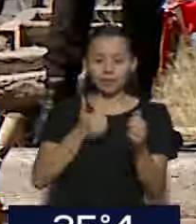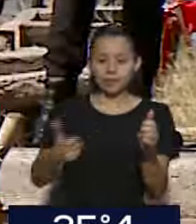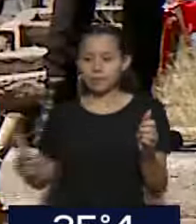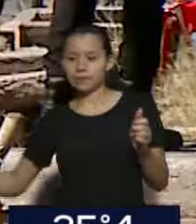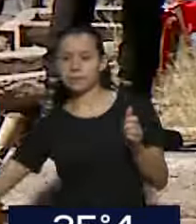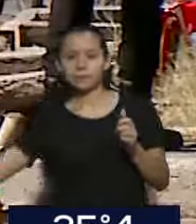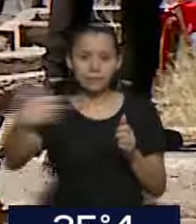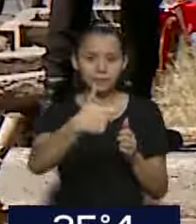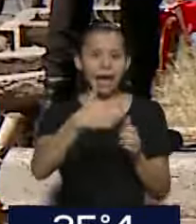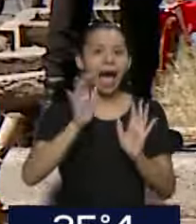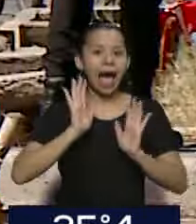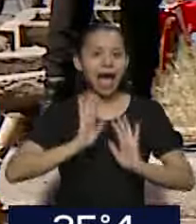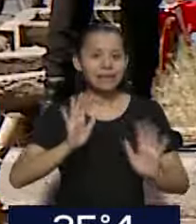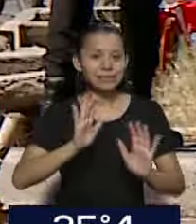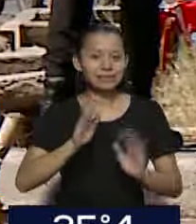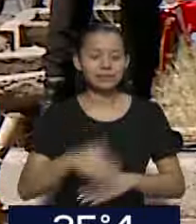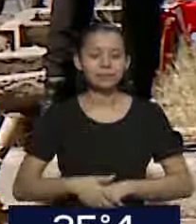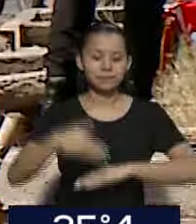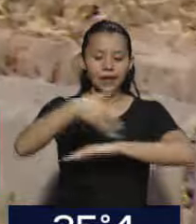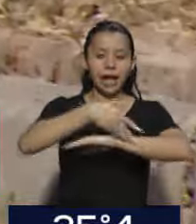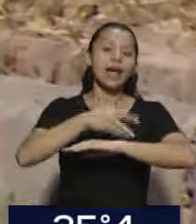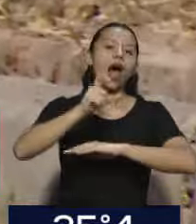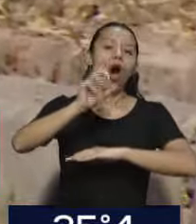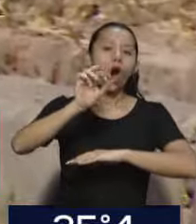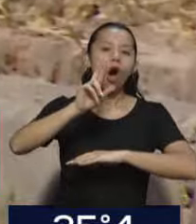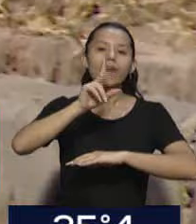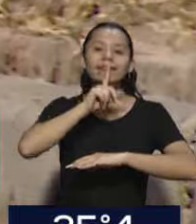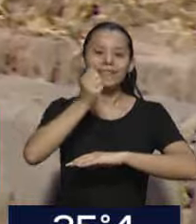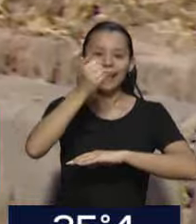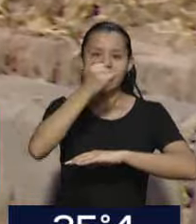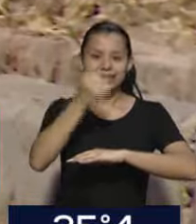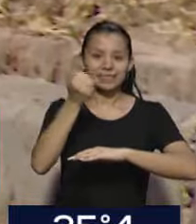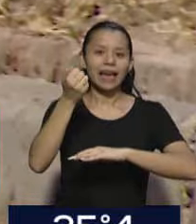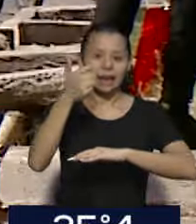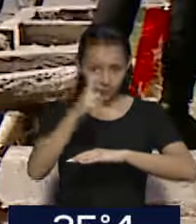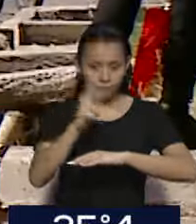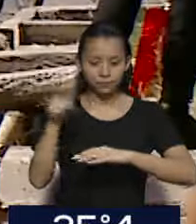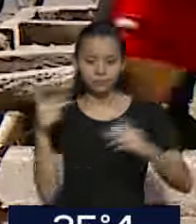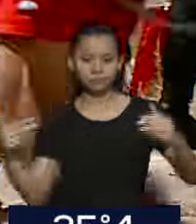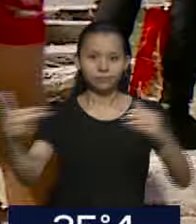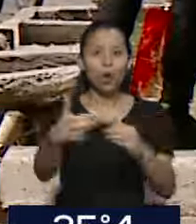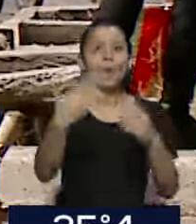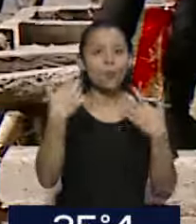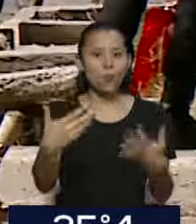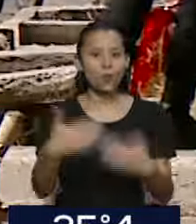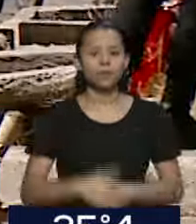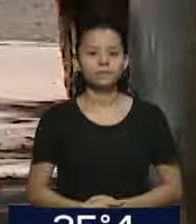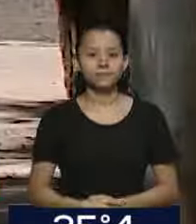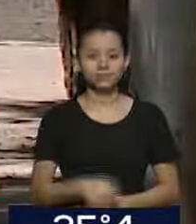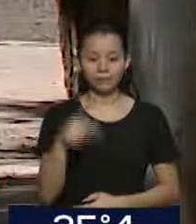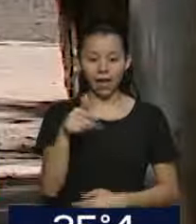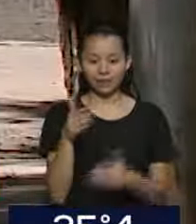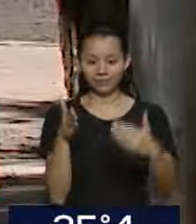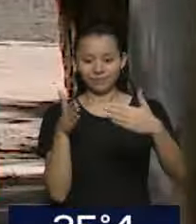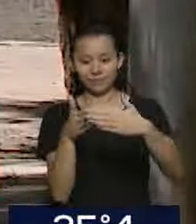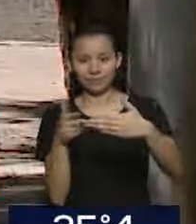lo volvió a encontrar en la calle Cortázar. Al llegar a la intersección con Estanislao Ceballos,